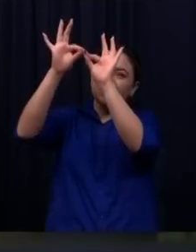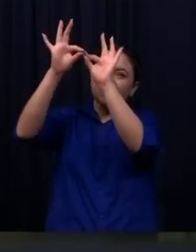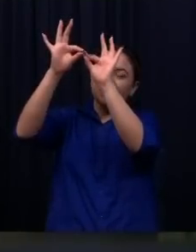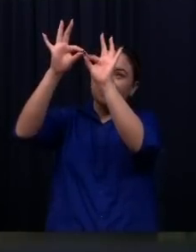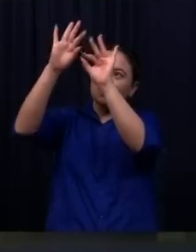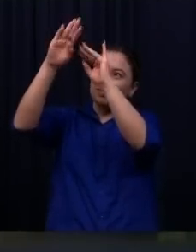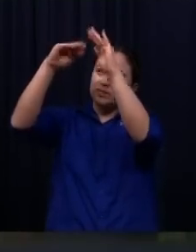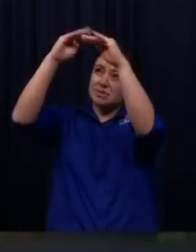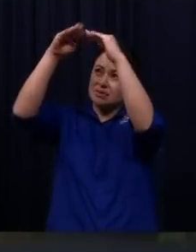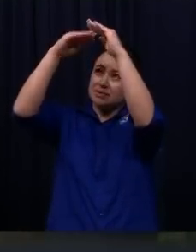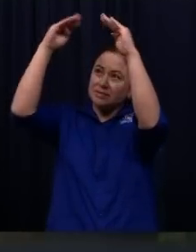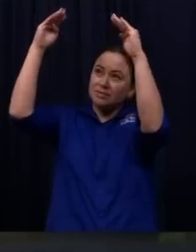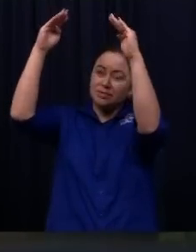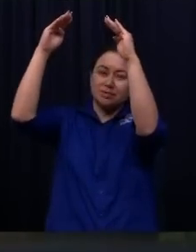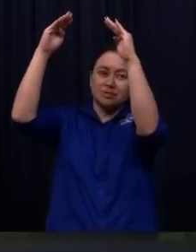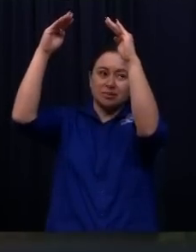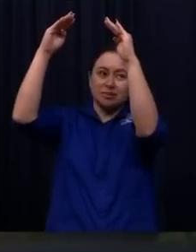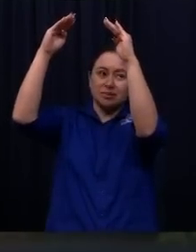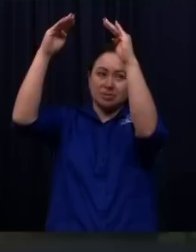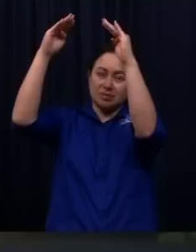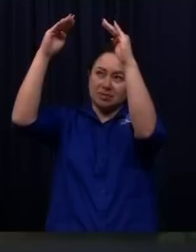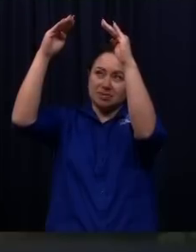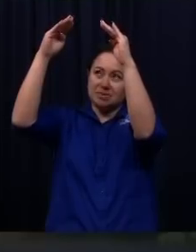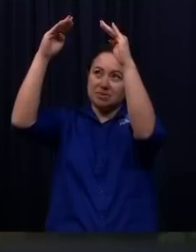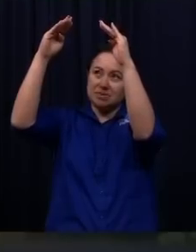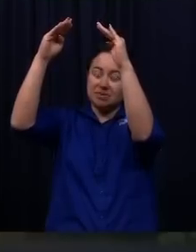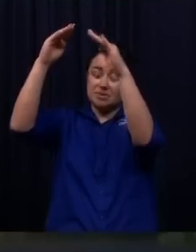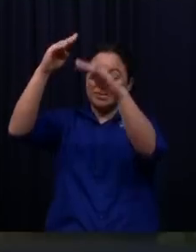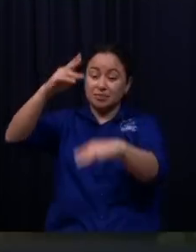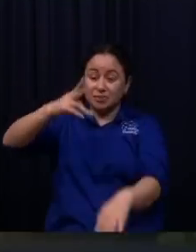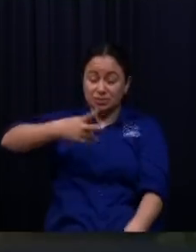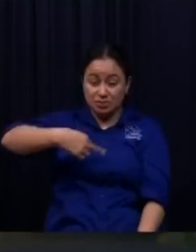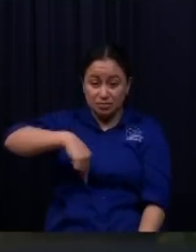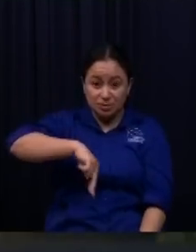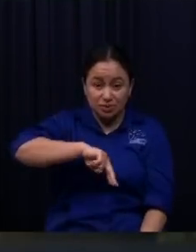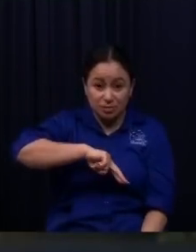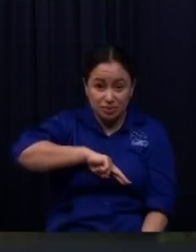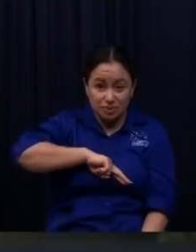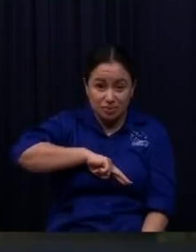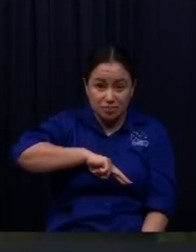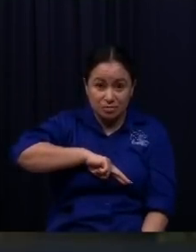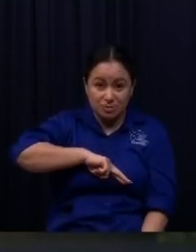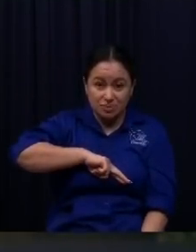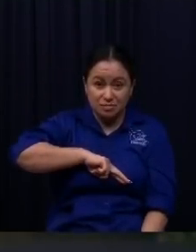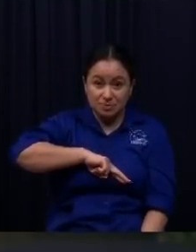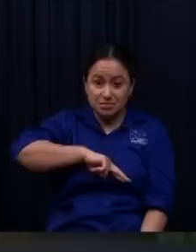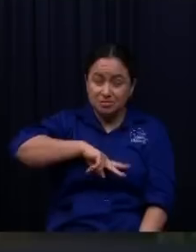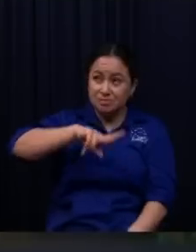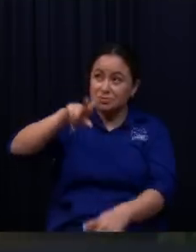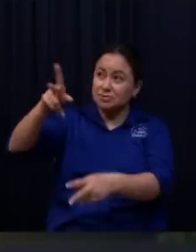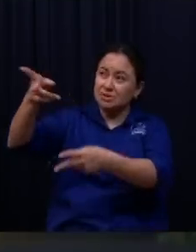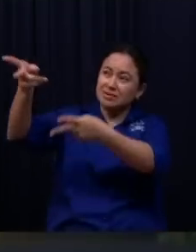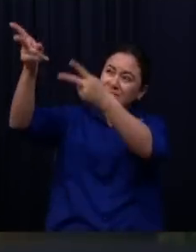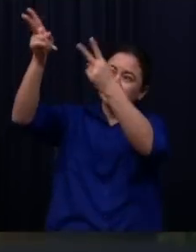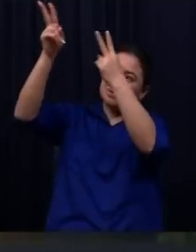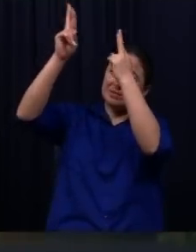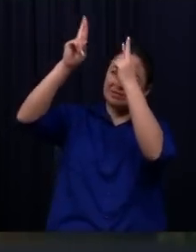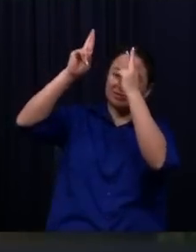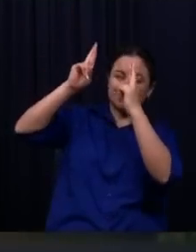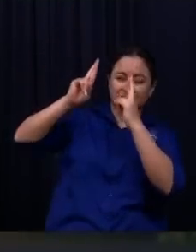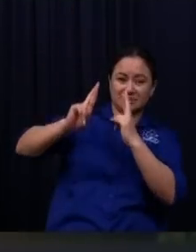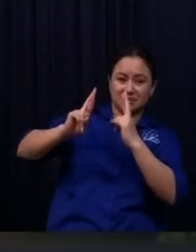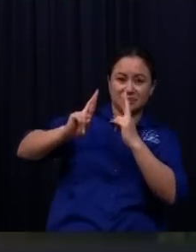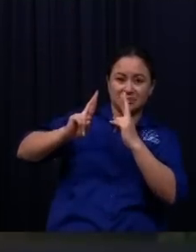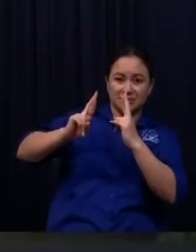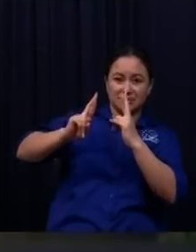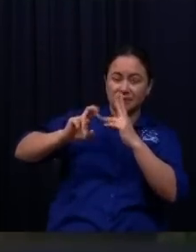Y por eso podemos traer en el nombre de Jesús poderes del siglo venidero a este lugar